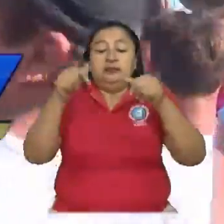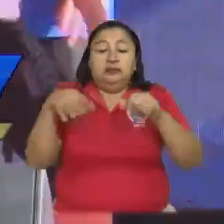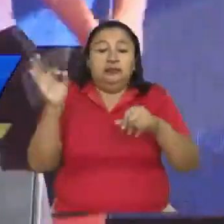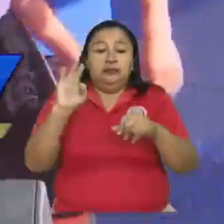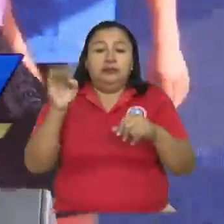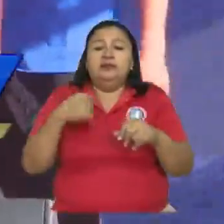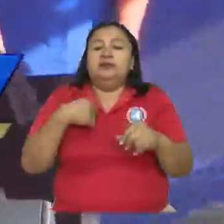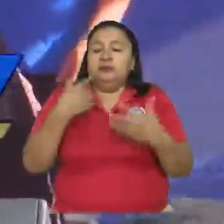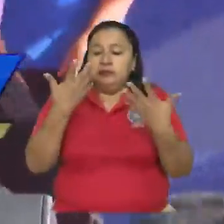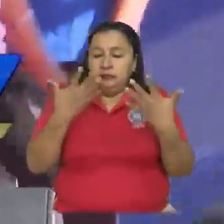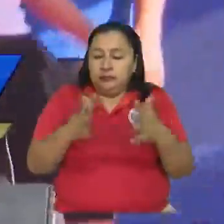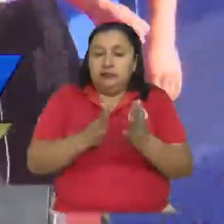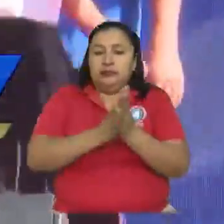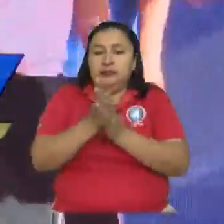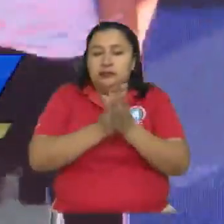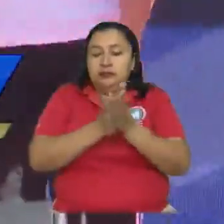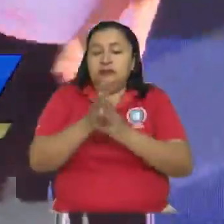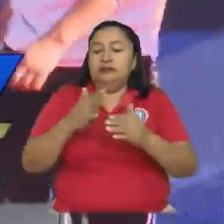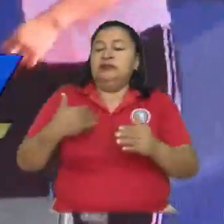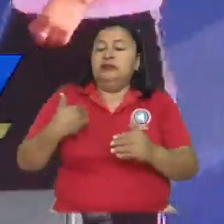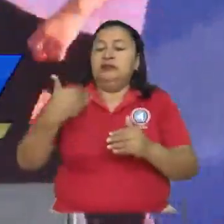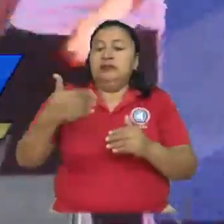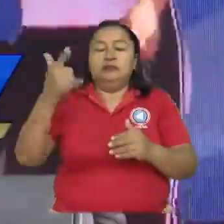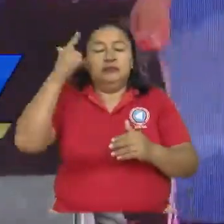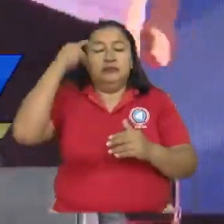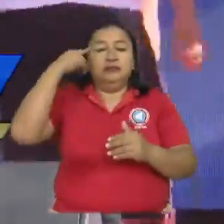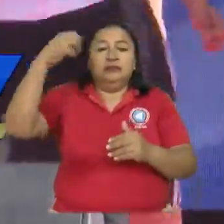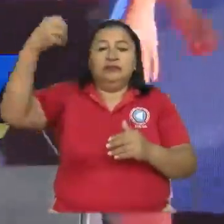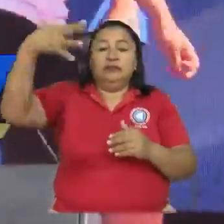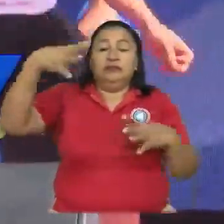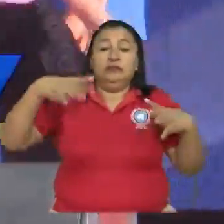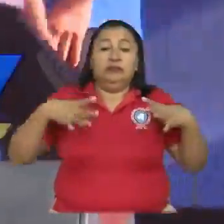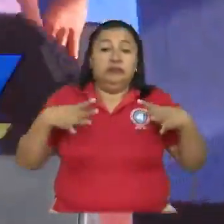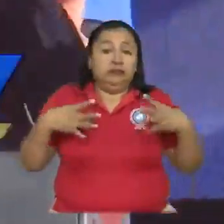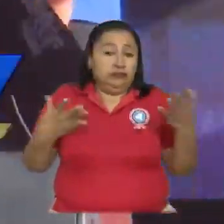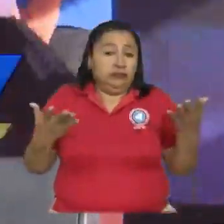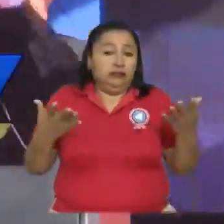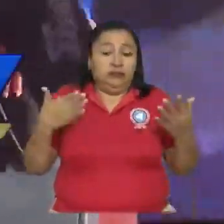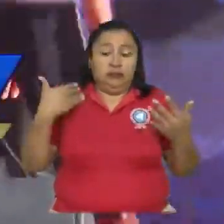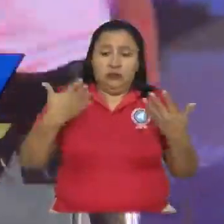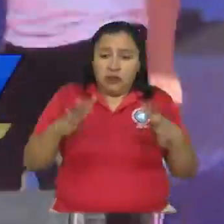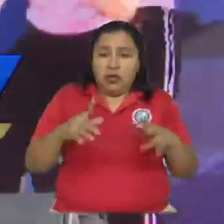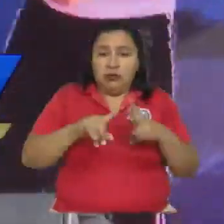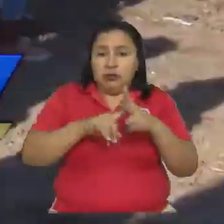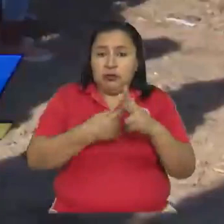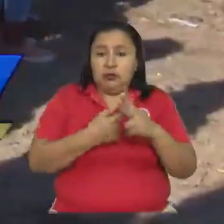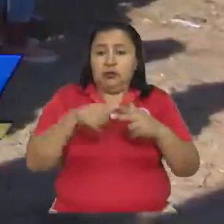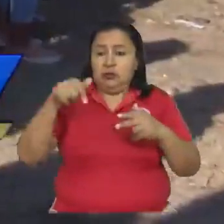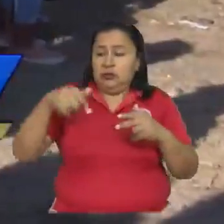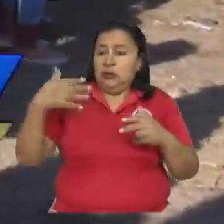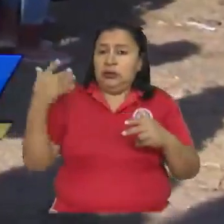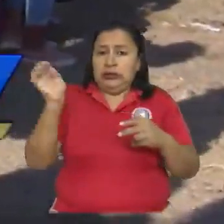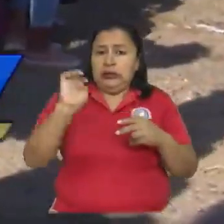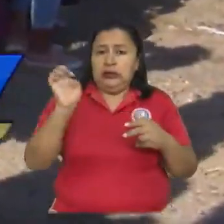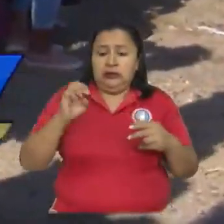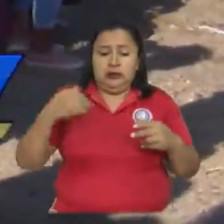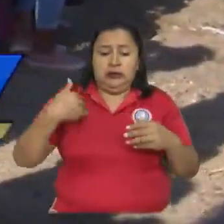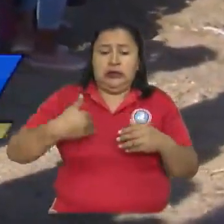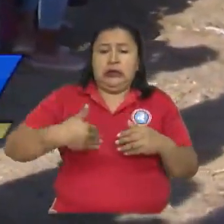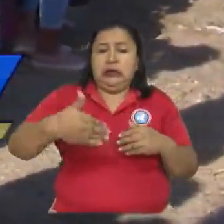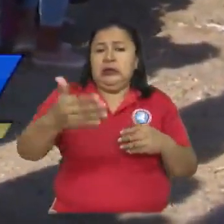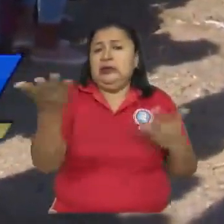sentido, por eso ya estamos también de cara al verano, o sea que para nosotros ya empezó, ¿verdad?, de aquí